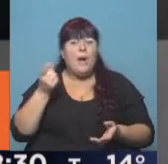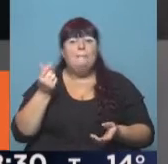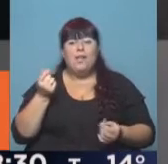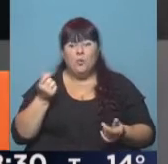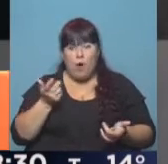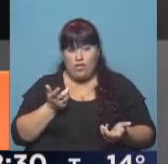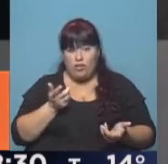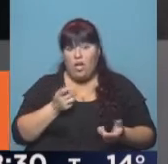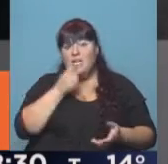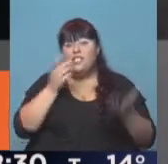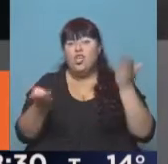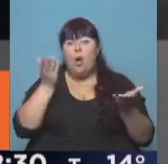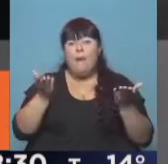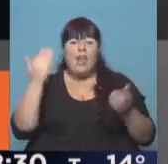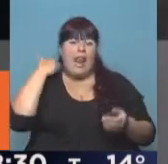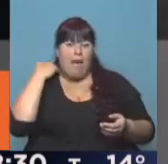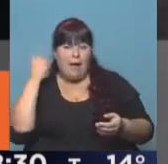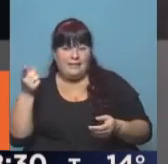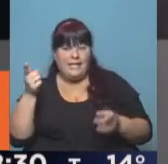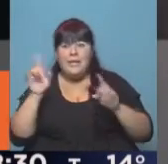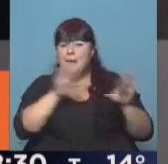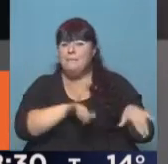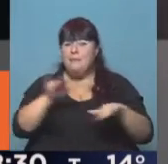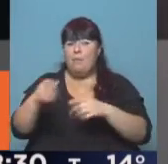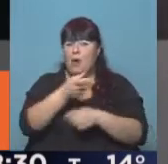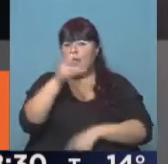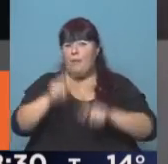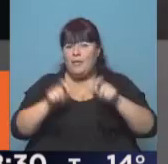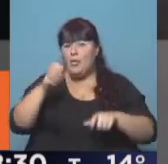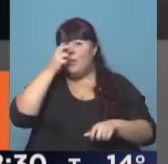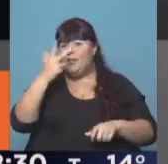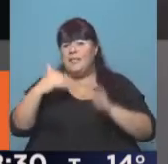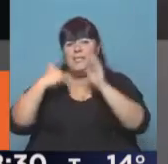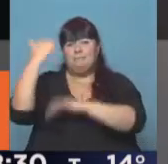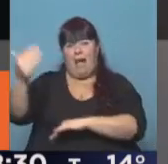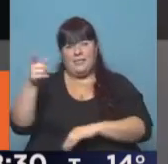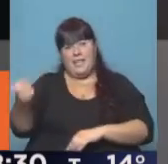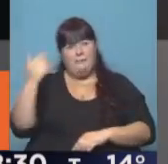que es igual a compara con matanza que tiene la misma población es 23 veces el presupuesto a matarse